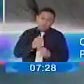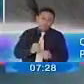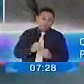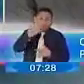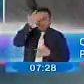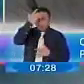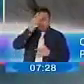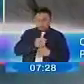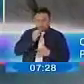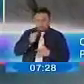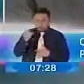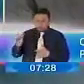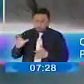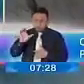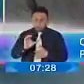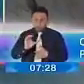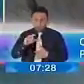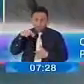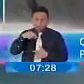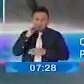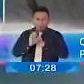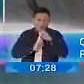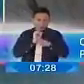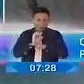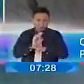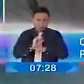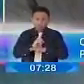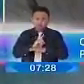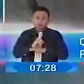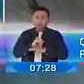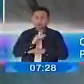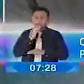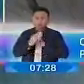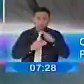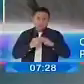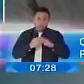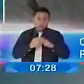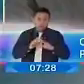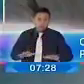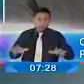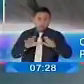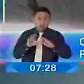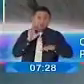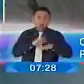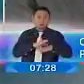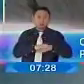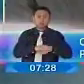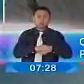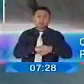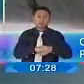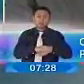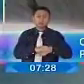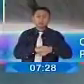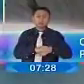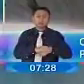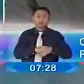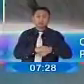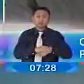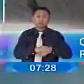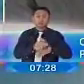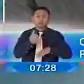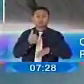las inversiones, no solamente para el Ecuador, porque han caído también para otras regiones del mundo, producto del